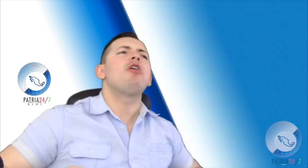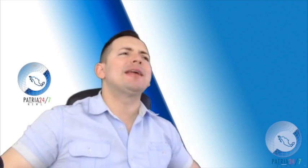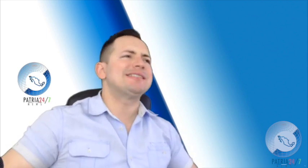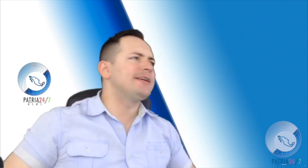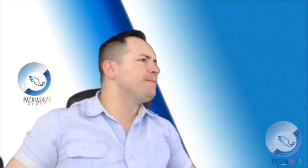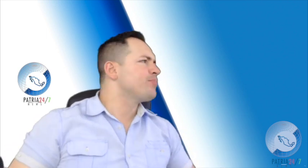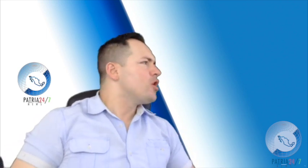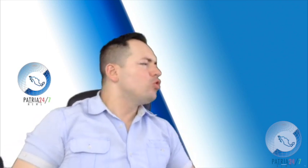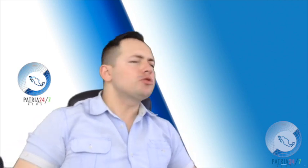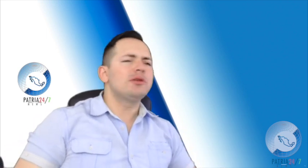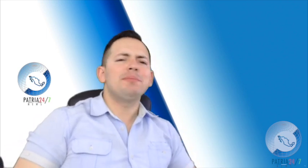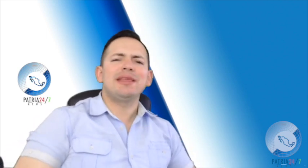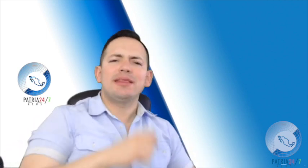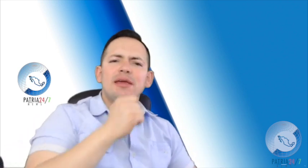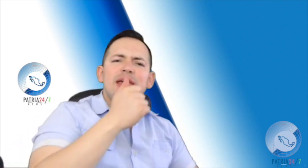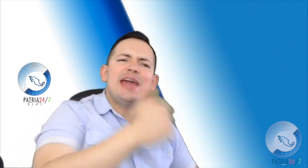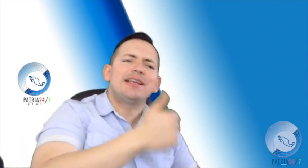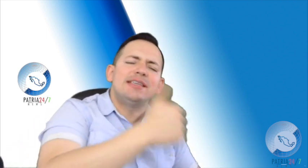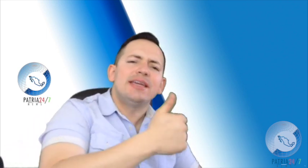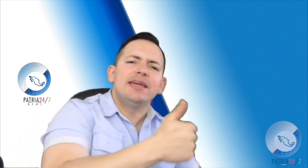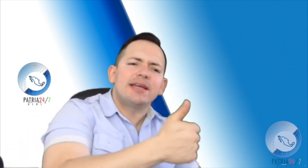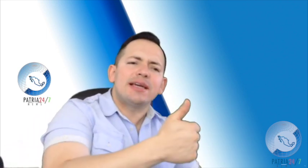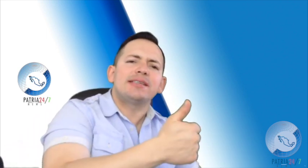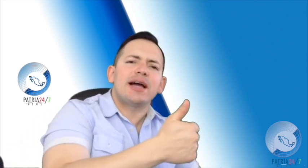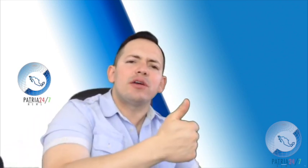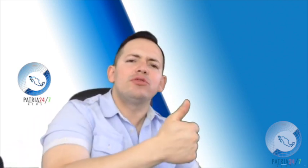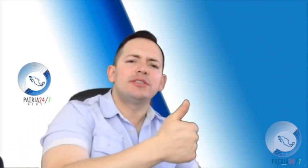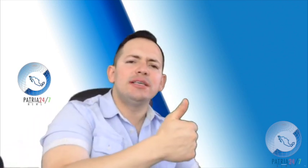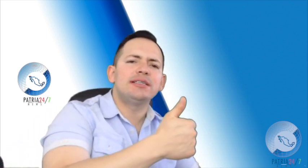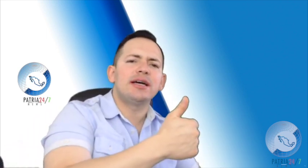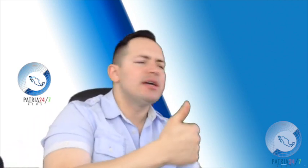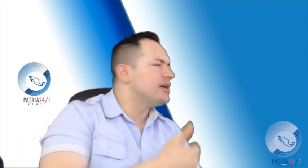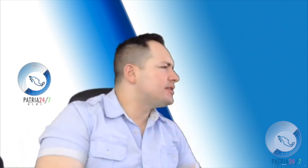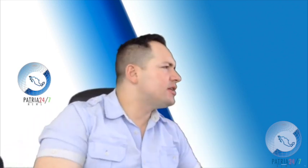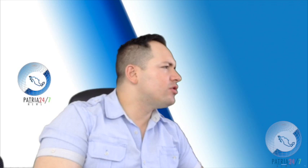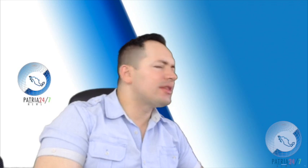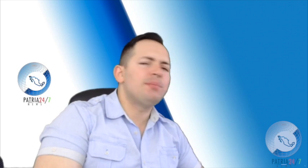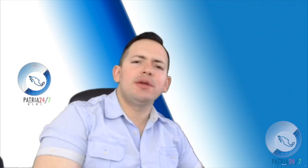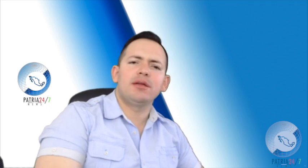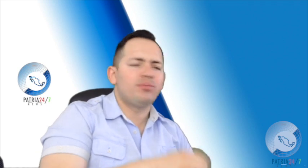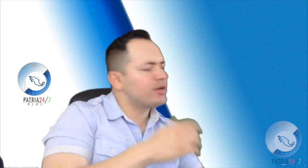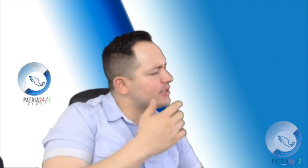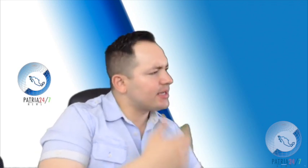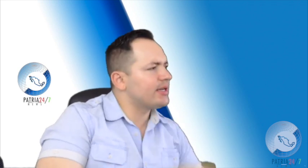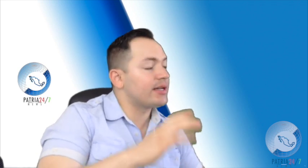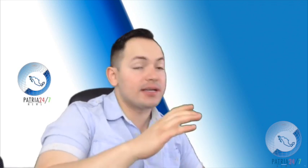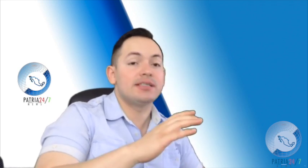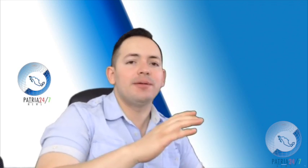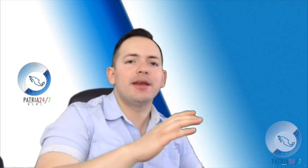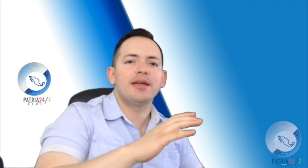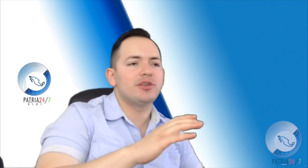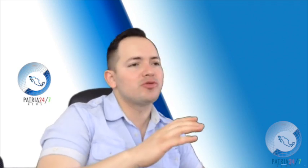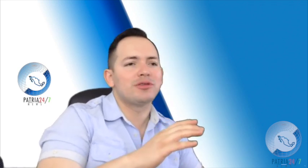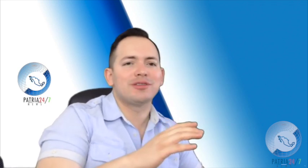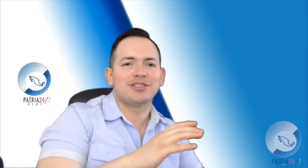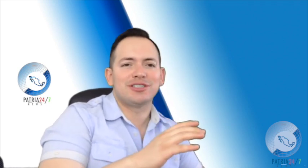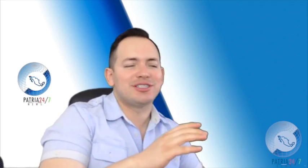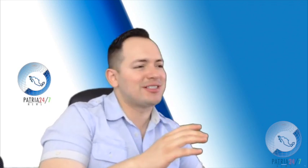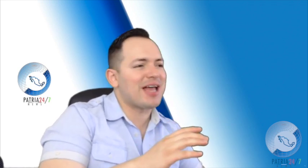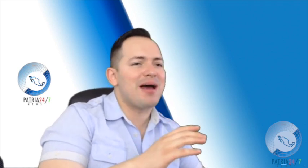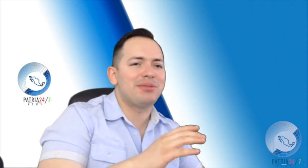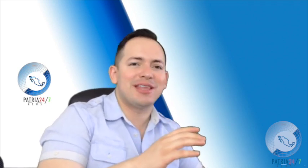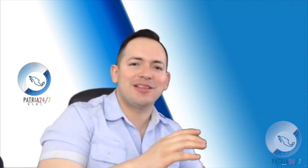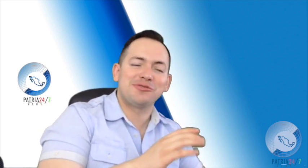para que ahora sí, no solamente exigir que se haga justicia, sino también pues que reciban ahí su